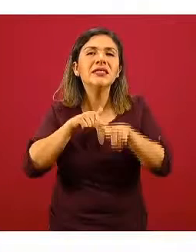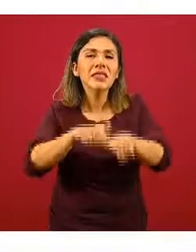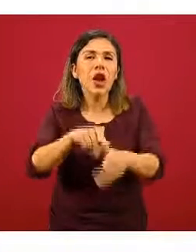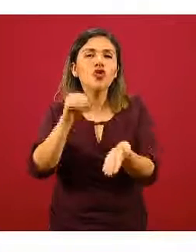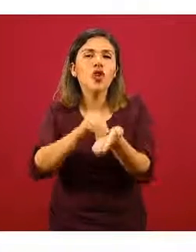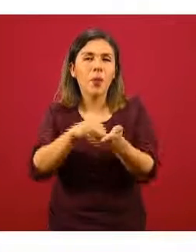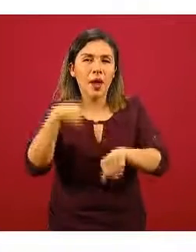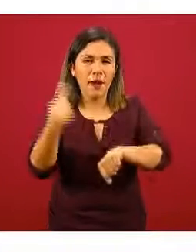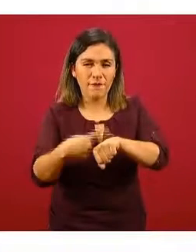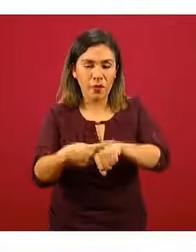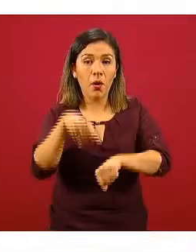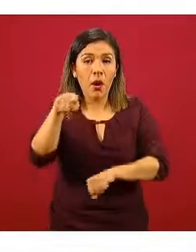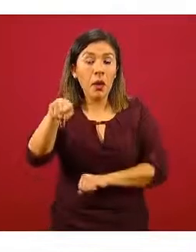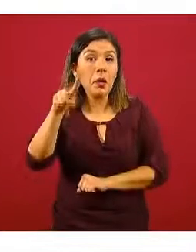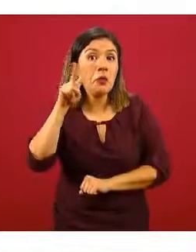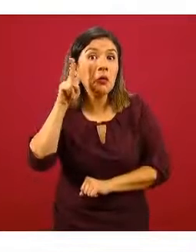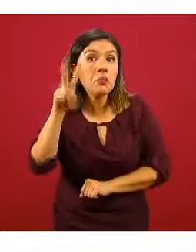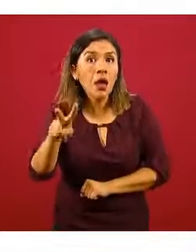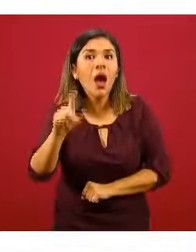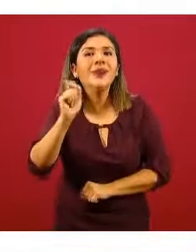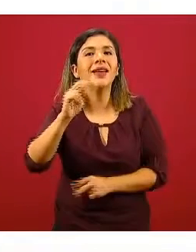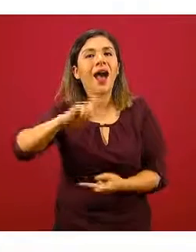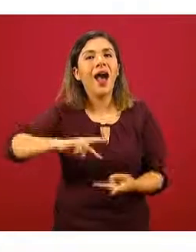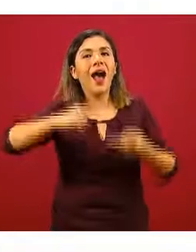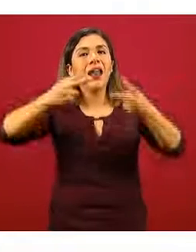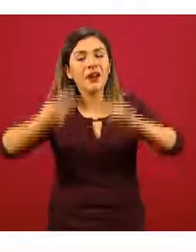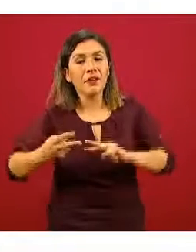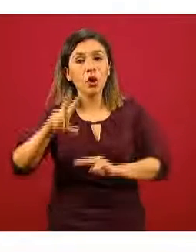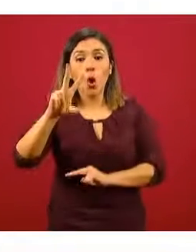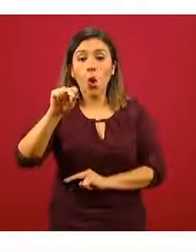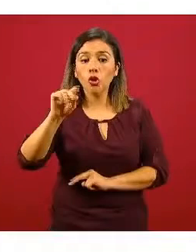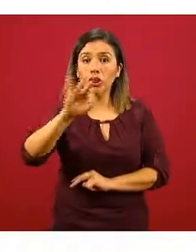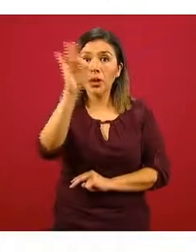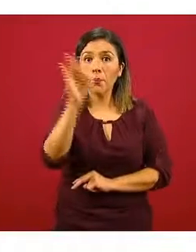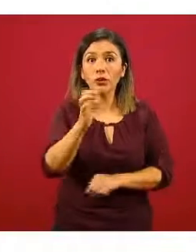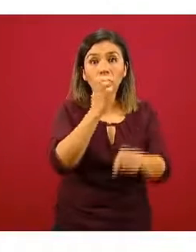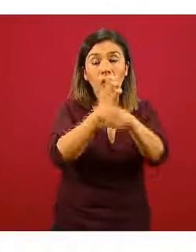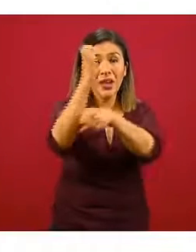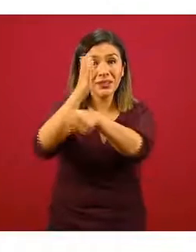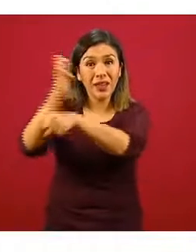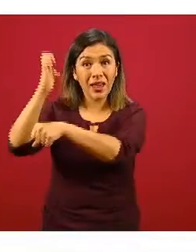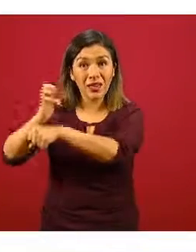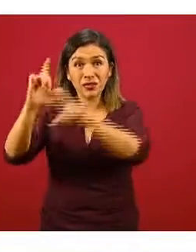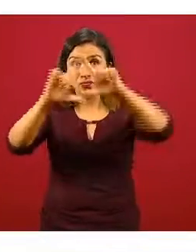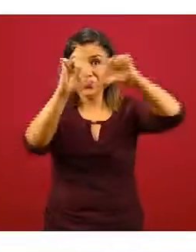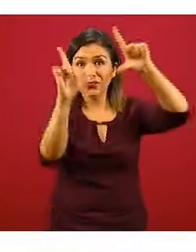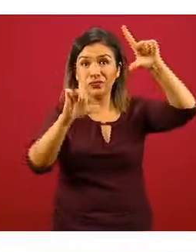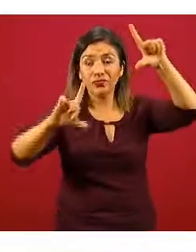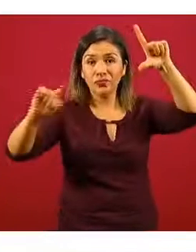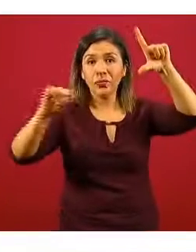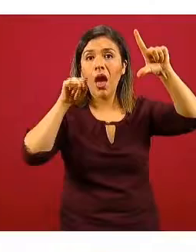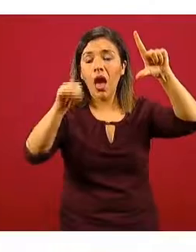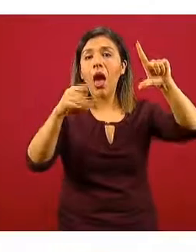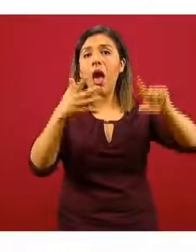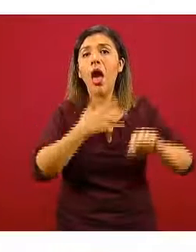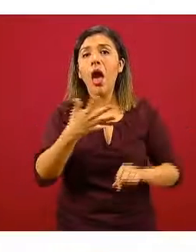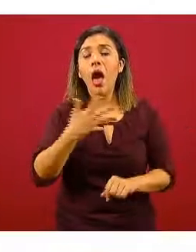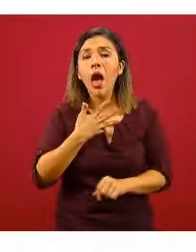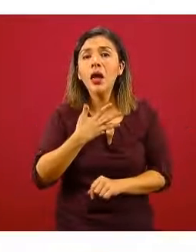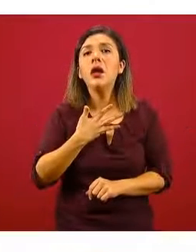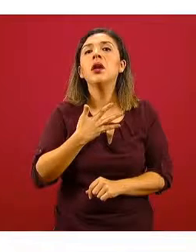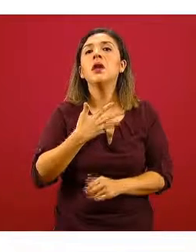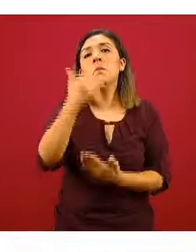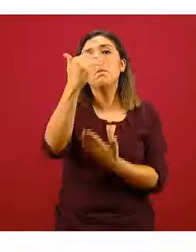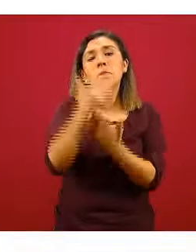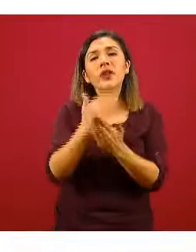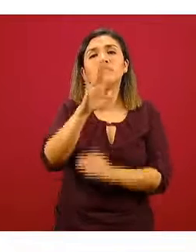revés, menos de 80% de las entidades federativas tienen menos de